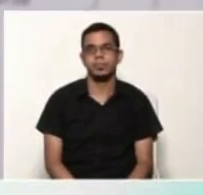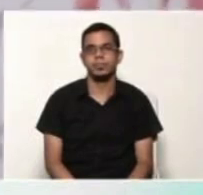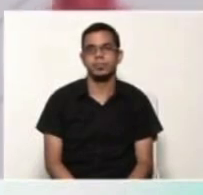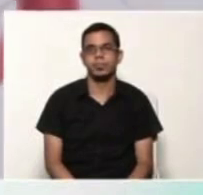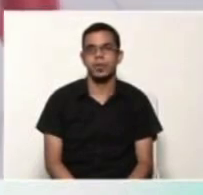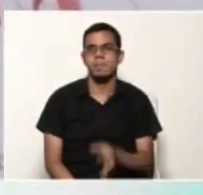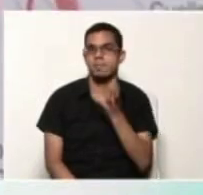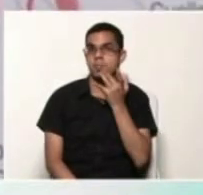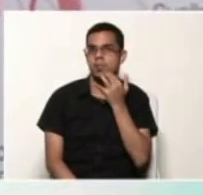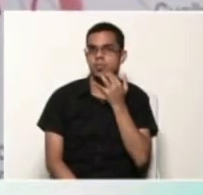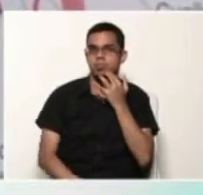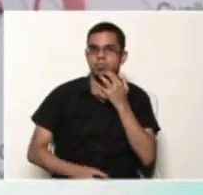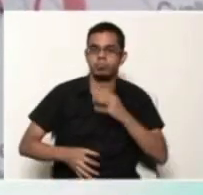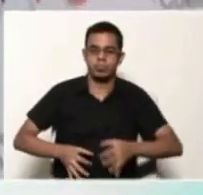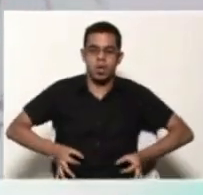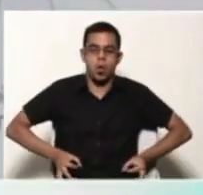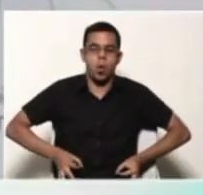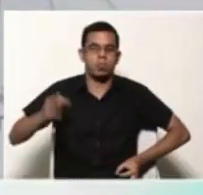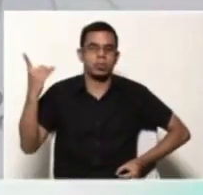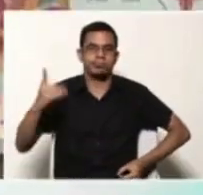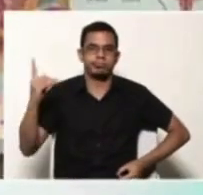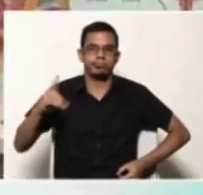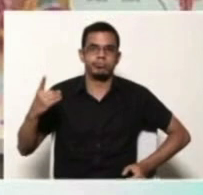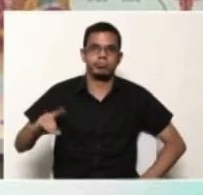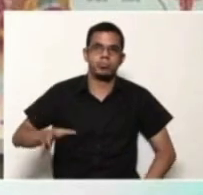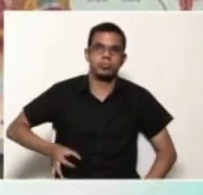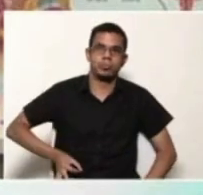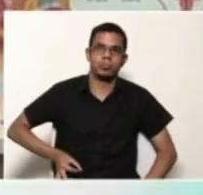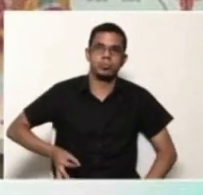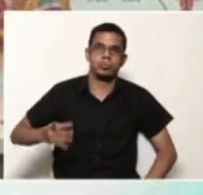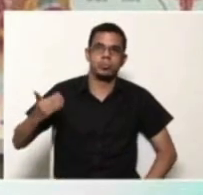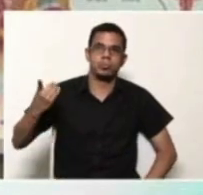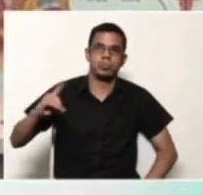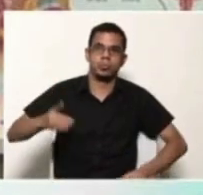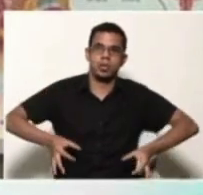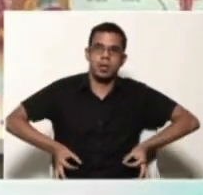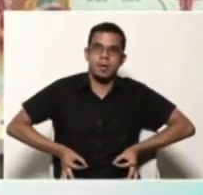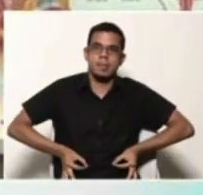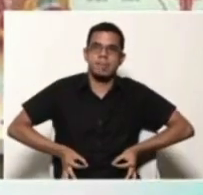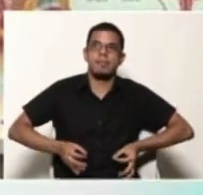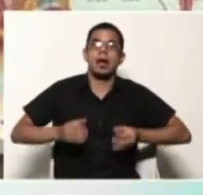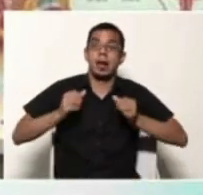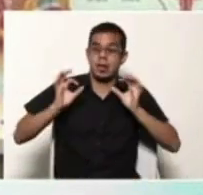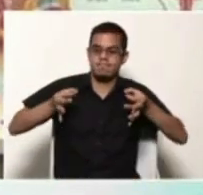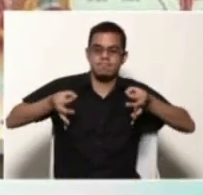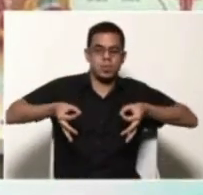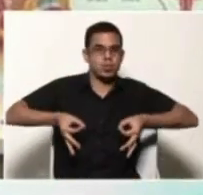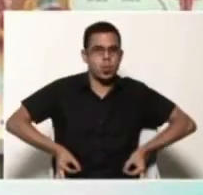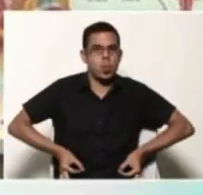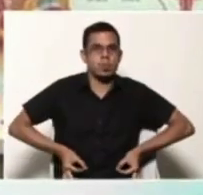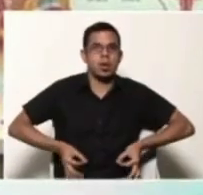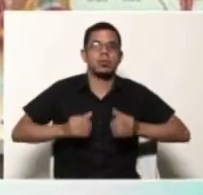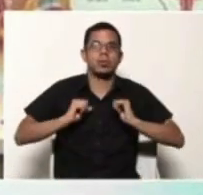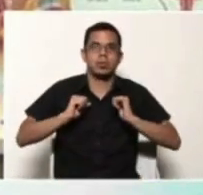el ovario derecho, el ovario derecho. Aquí se da el proceso de reproducción de la vida, donde aquí se forman